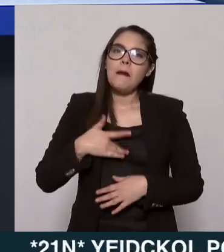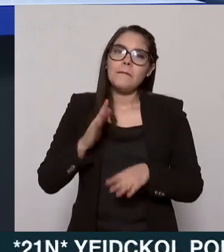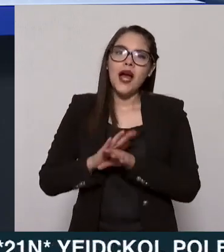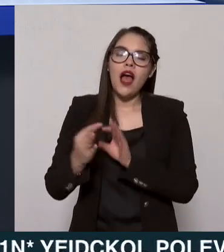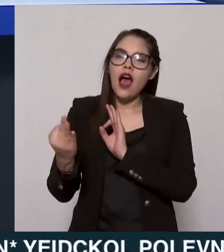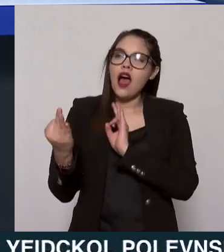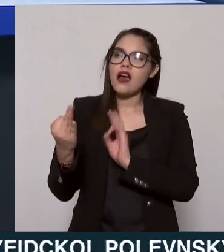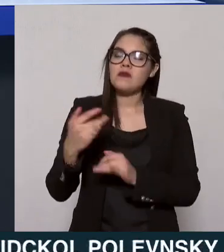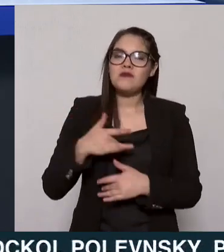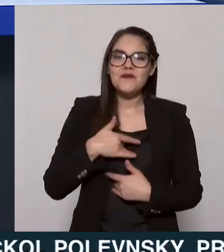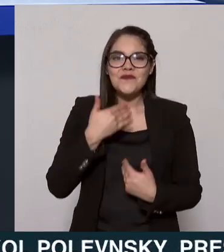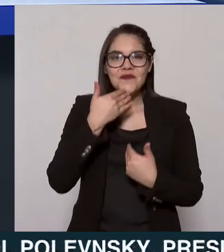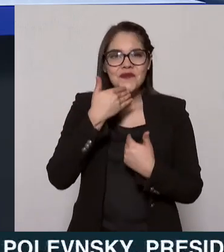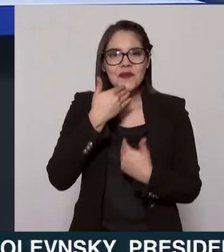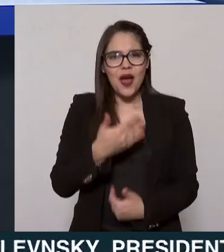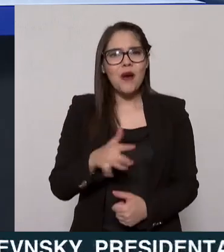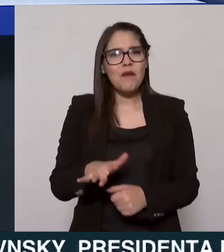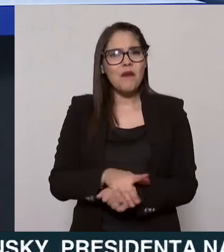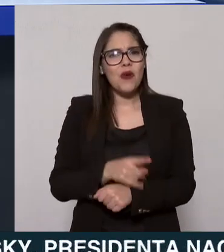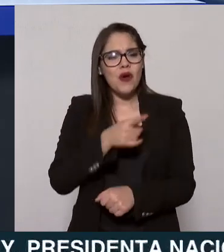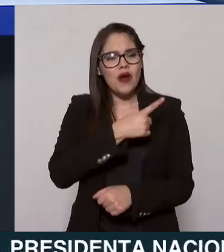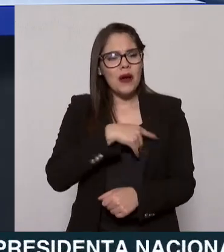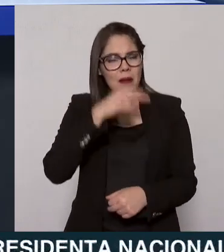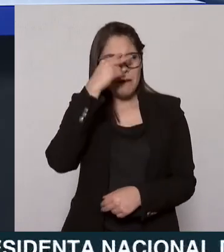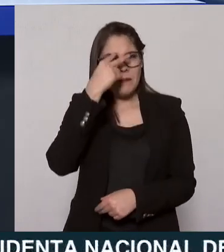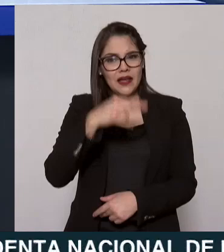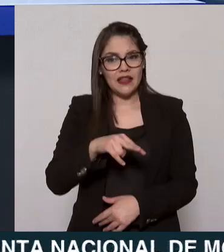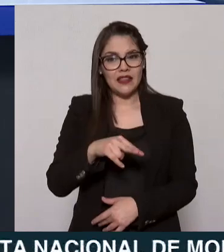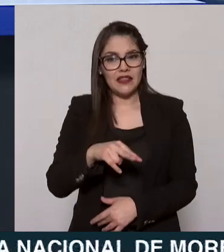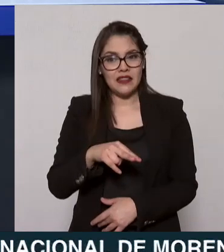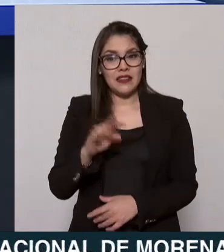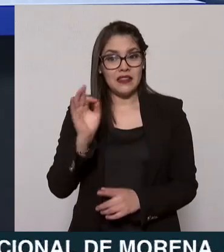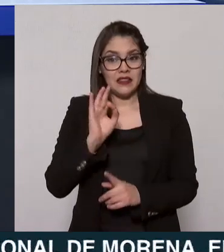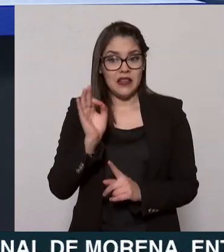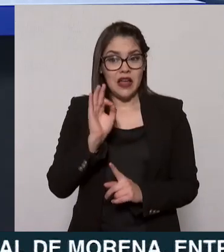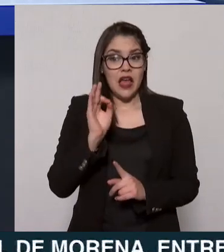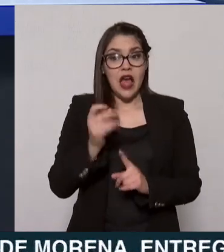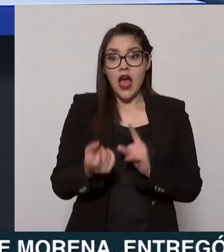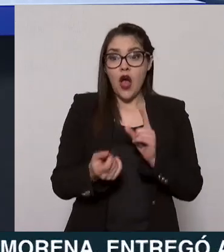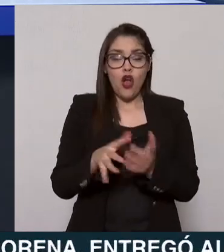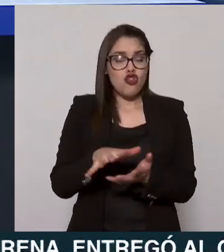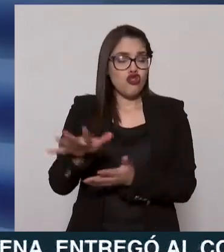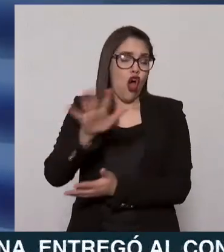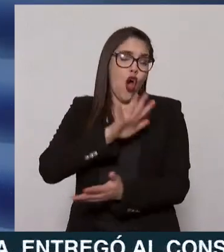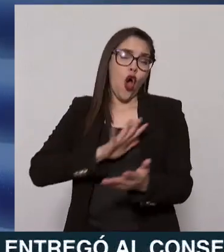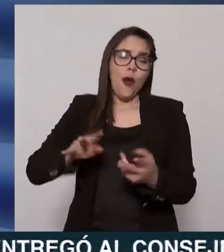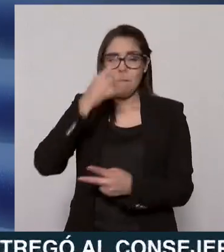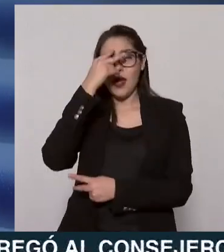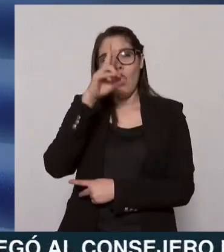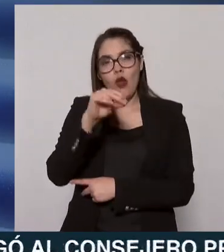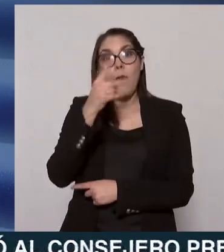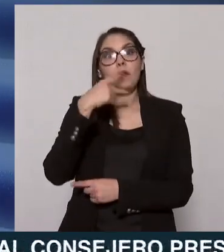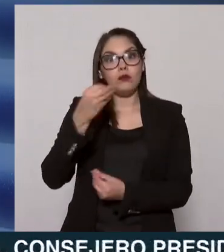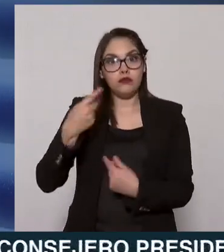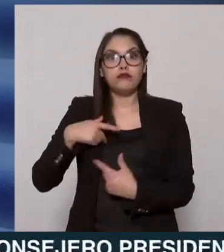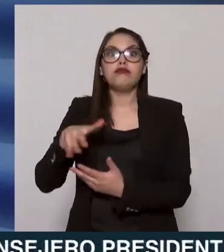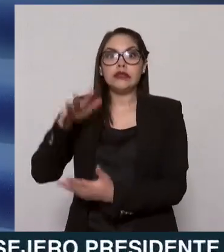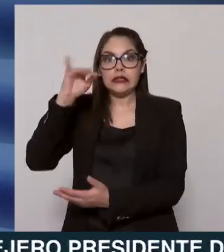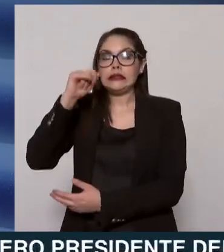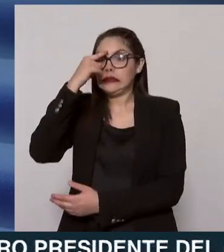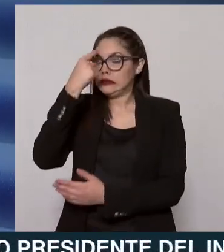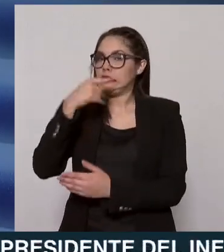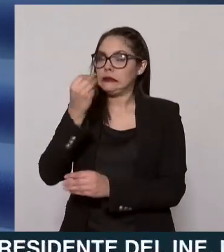de ella, porque representa mucho para los mexicanos. Si no es para todos, sí para una gran parte del país. Sí, por supuesto, pero y